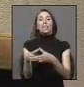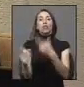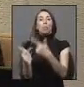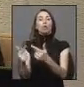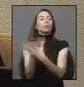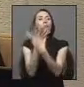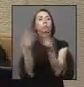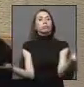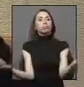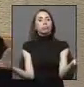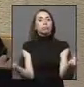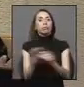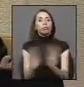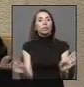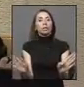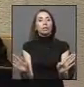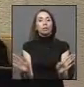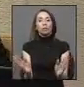disuelto.